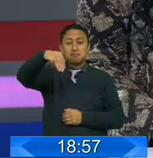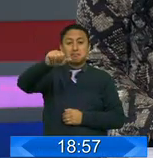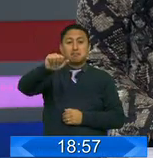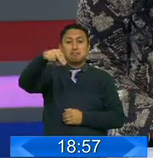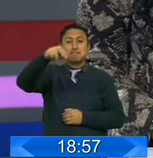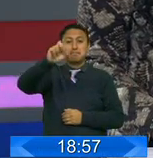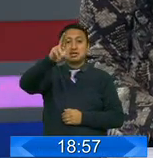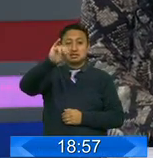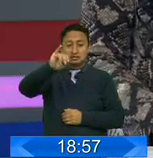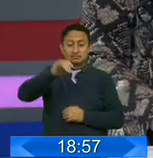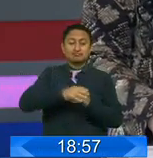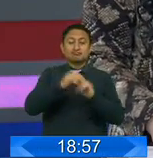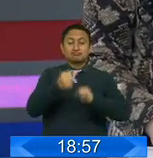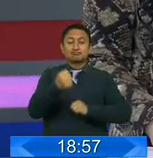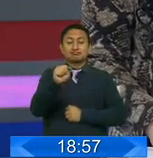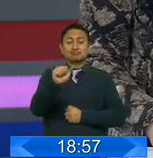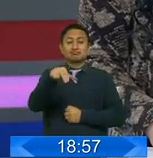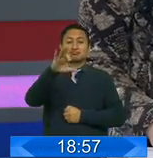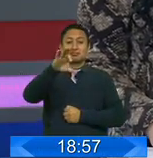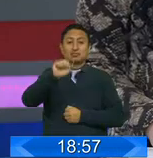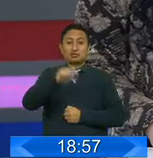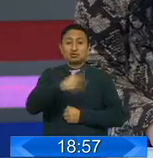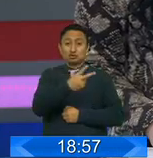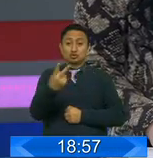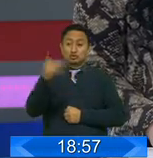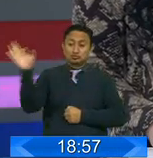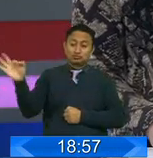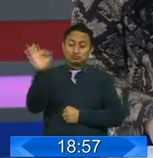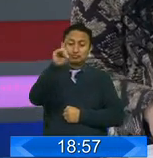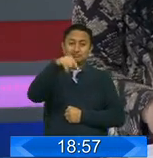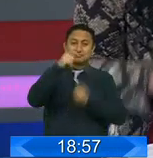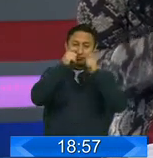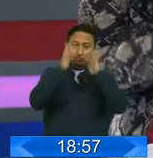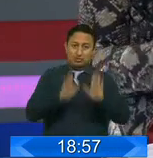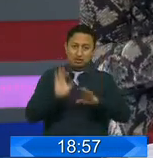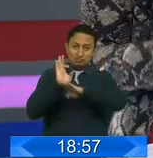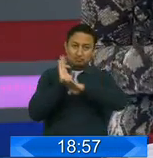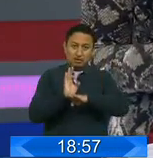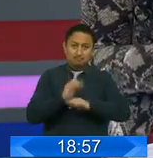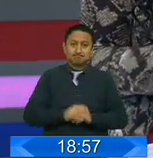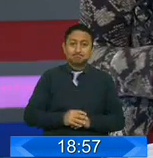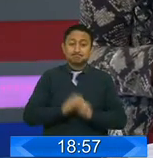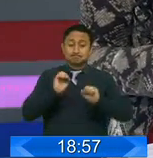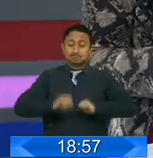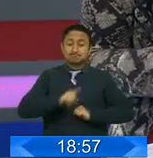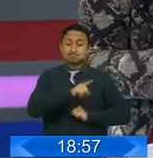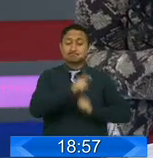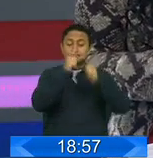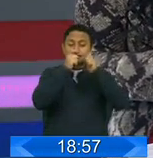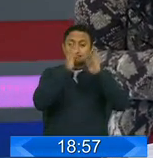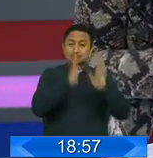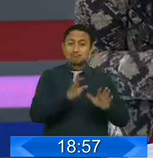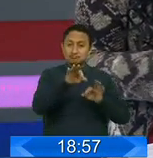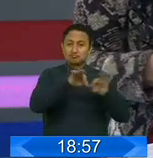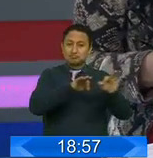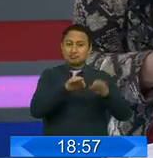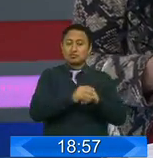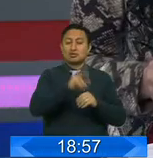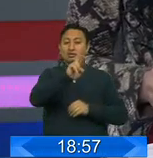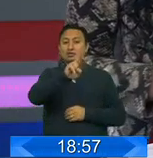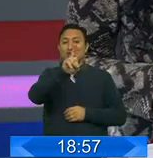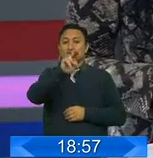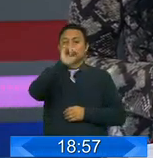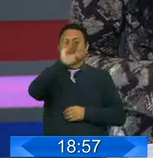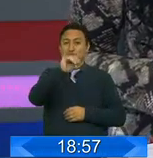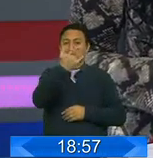José Santos podrían rendir su versión ante fiscales ecuatorianos. Así lo detalló la fiscal Ruth Palacios tras su viaje